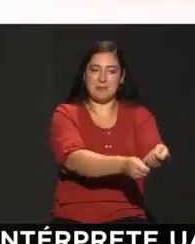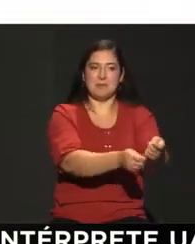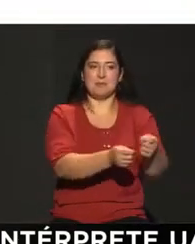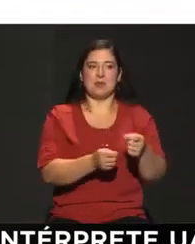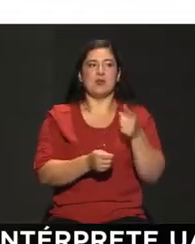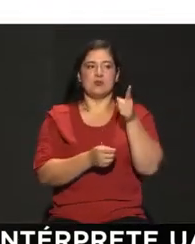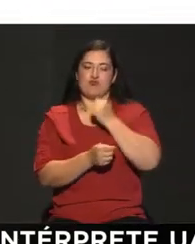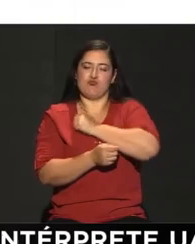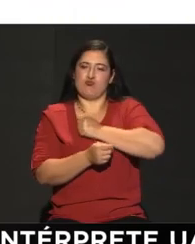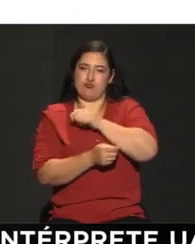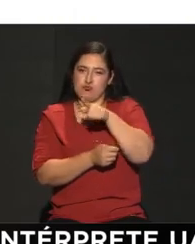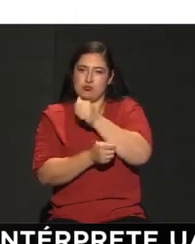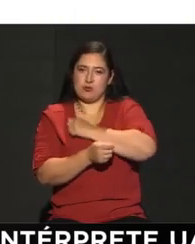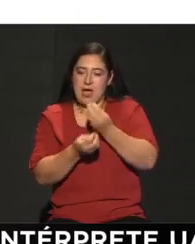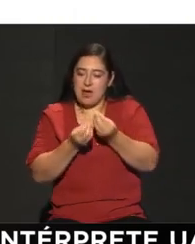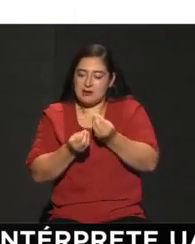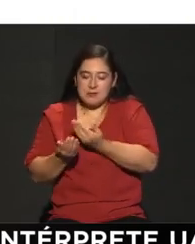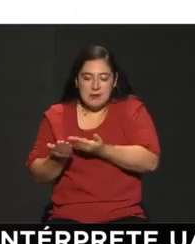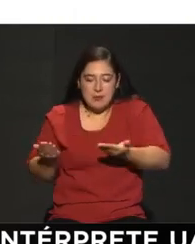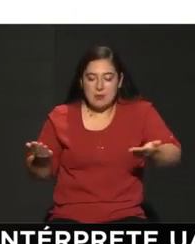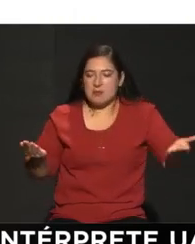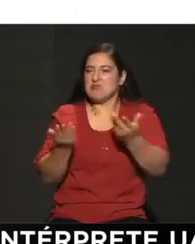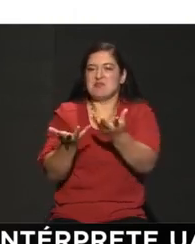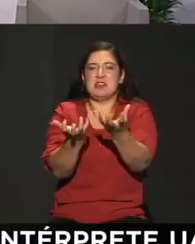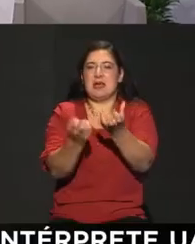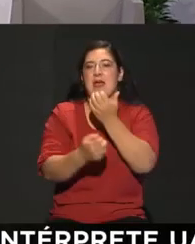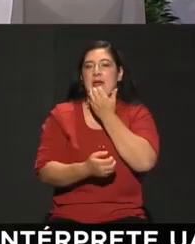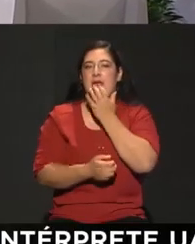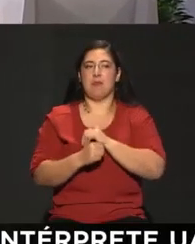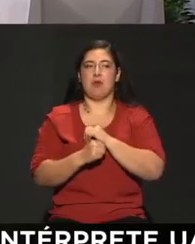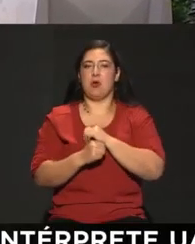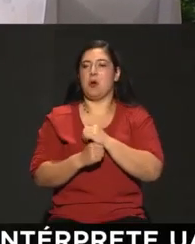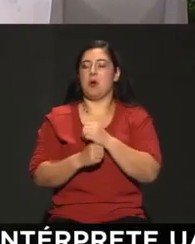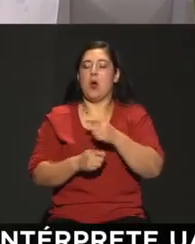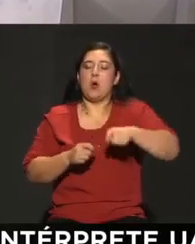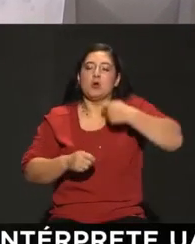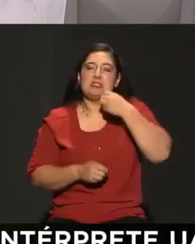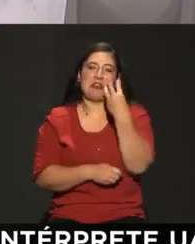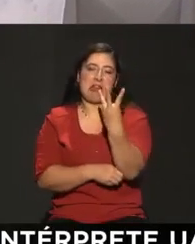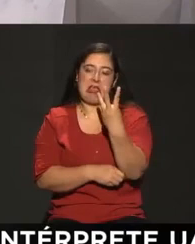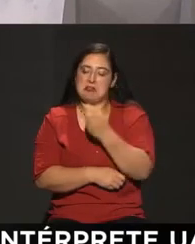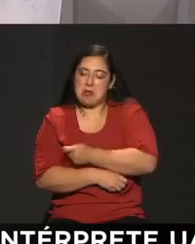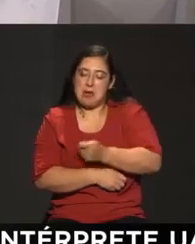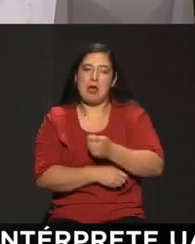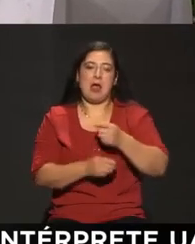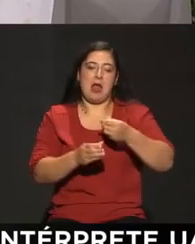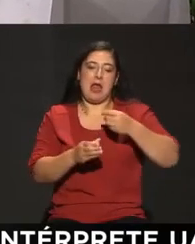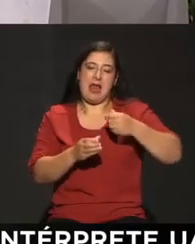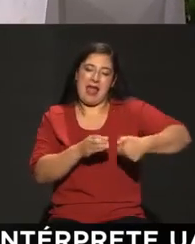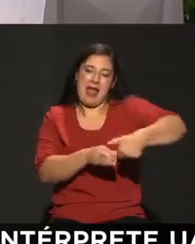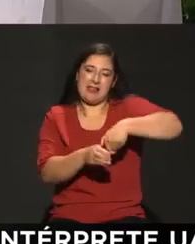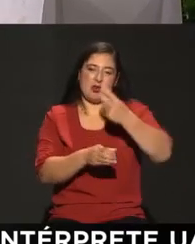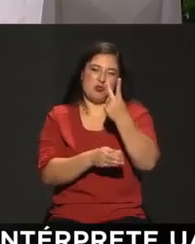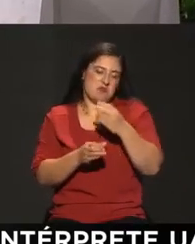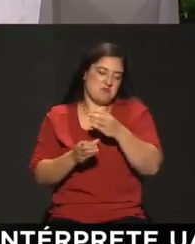una hilerita como quieras. Como quieras, una hilerita, por ejemplo, 2, 3 cucharas, 2, 3 latas. Le voy a pedir a la cámara